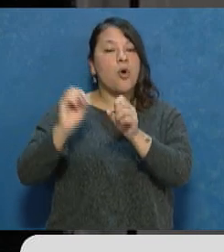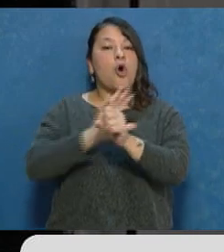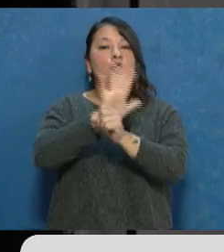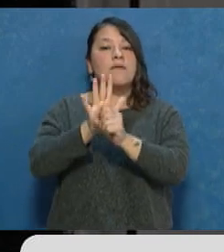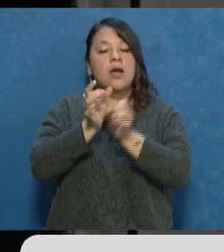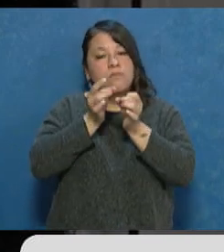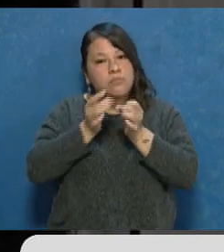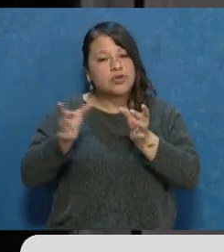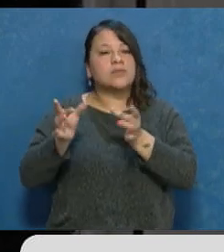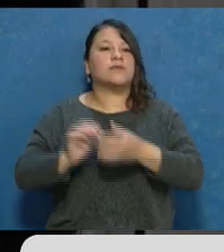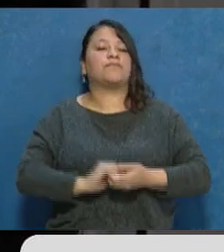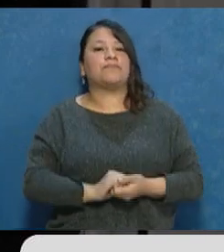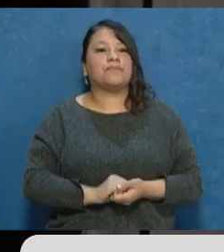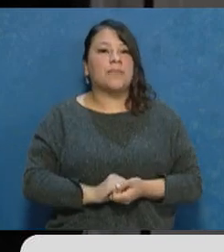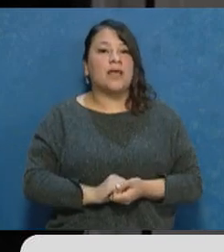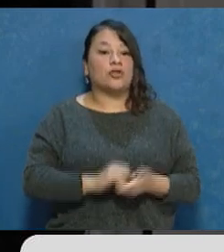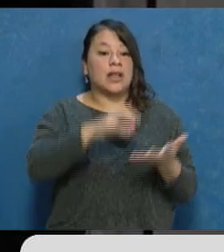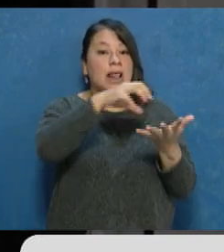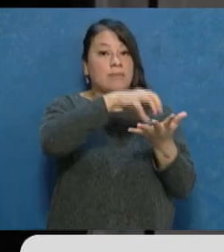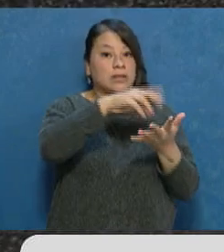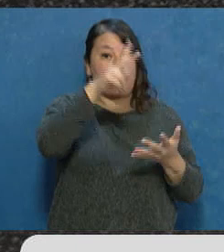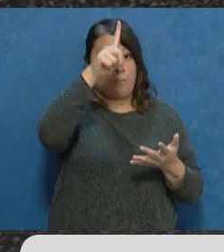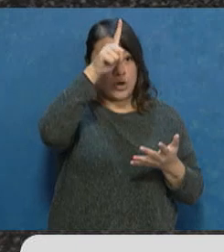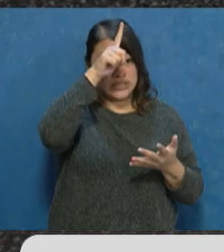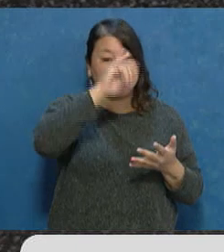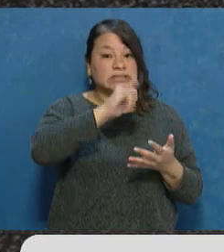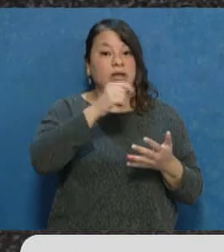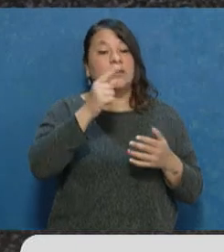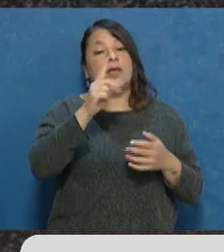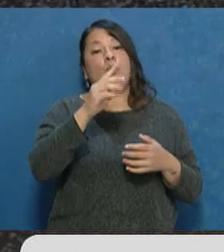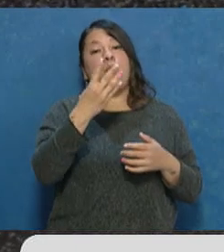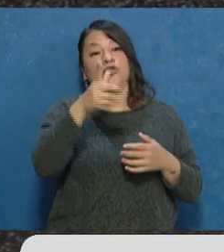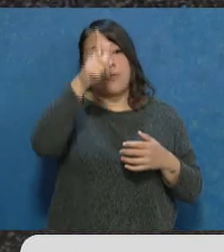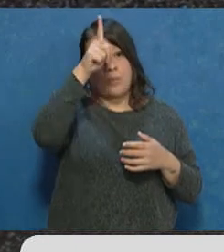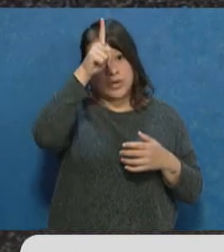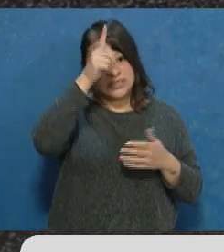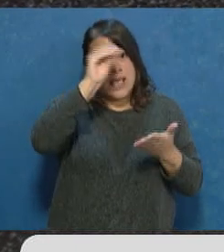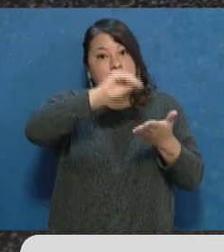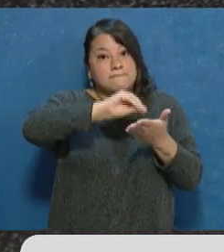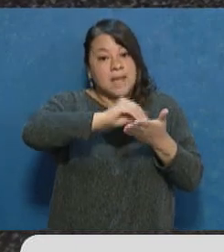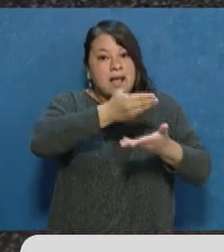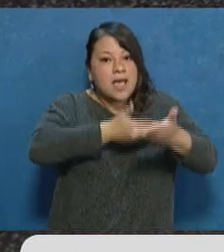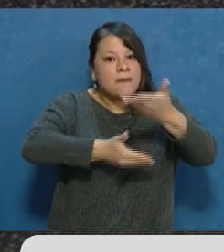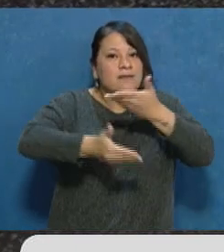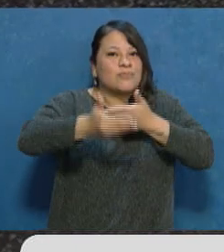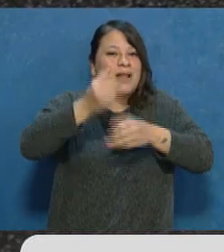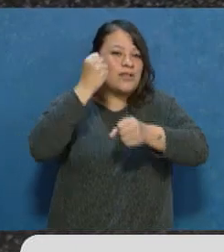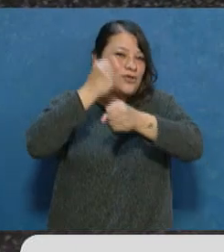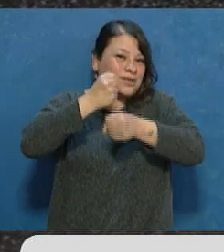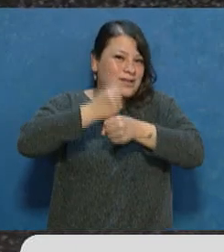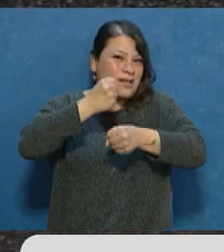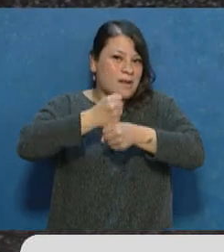coronavirus. Por tanto, desde la dependencia policial se determinó el aislamiento de otros 4 uniformados que habían compartido la guardia con